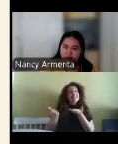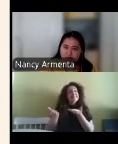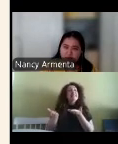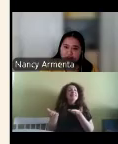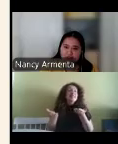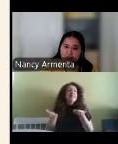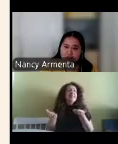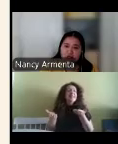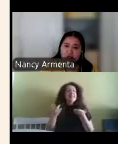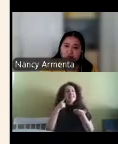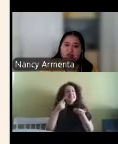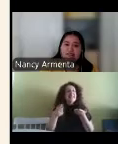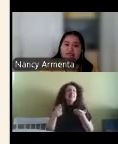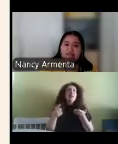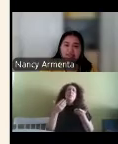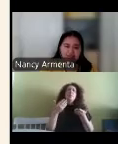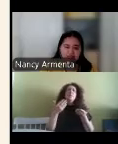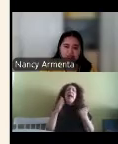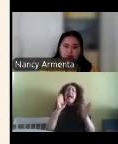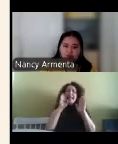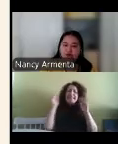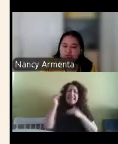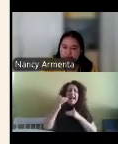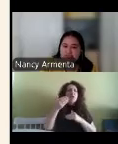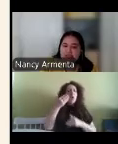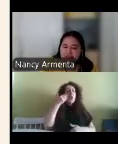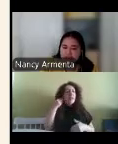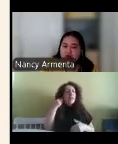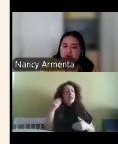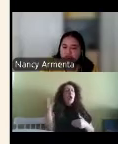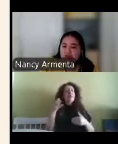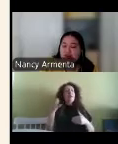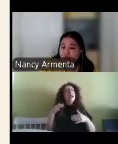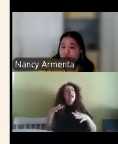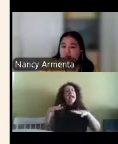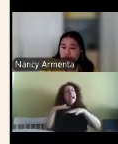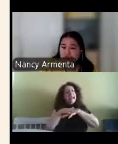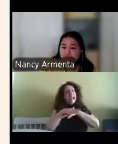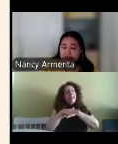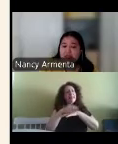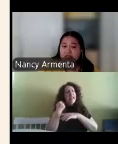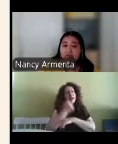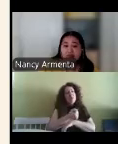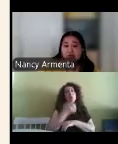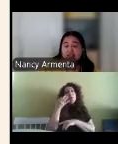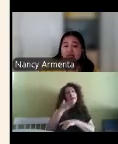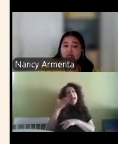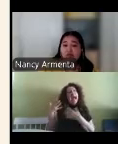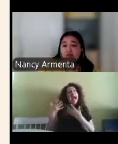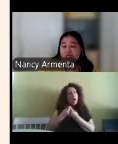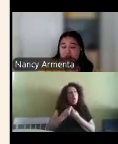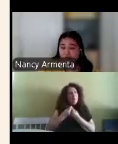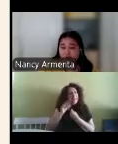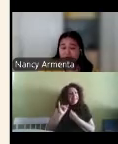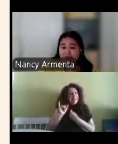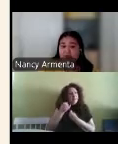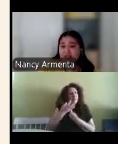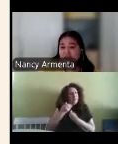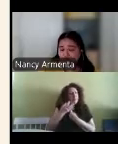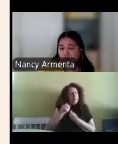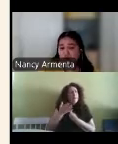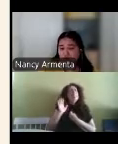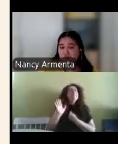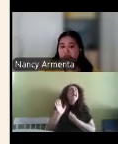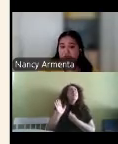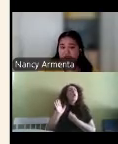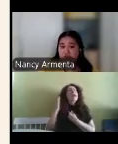hecho el marco del trato digno pone es estas redes de apoyo. Sentirse acompañado es importante, pero hasta el punto en que no limite